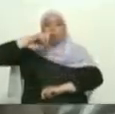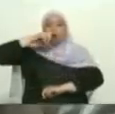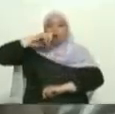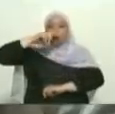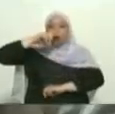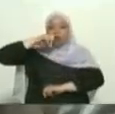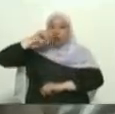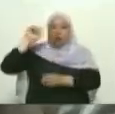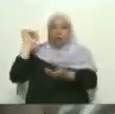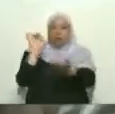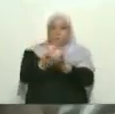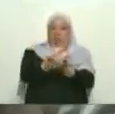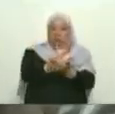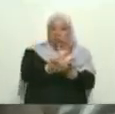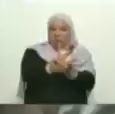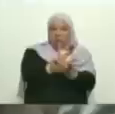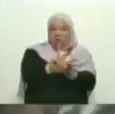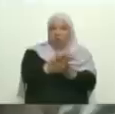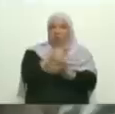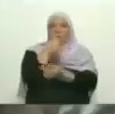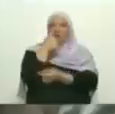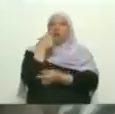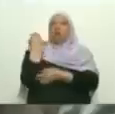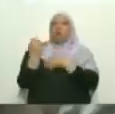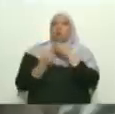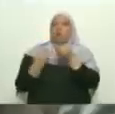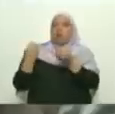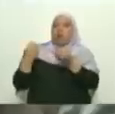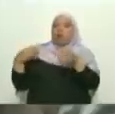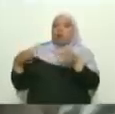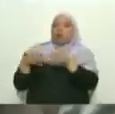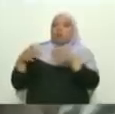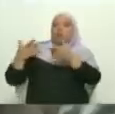denominaron de manera infame Operación Libertad.